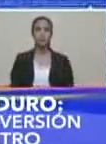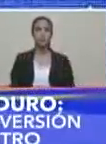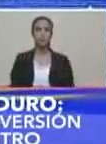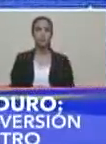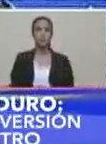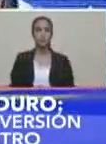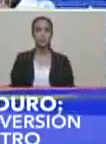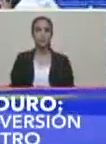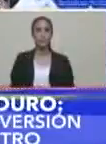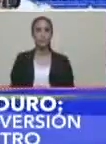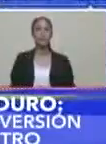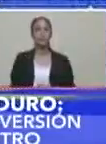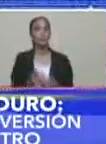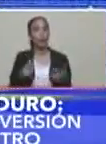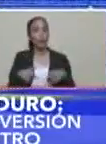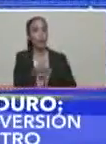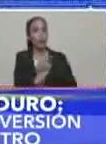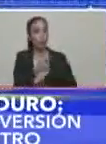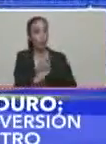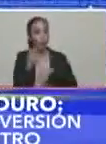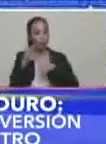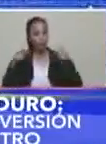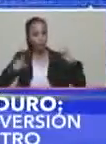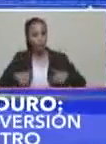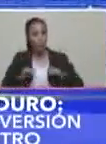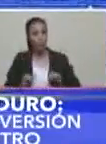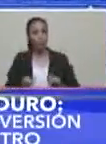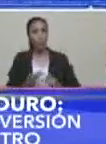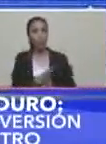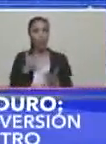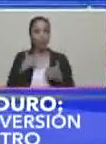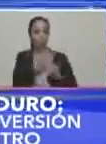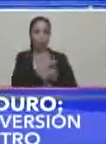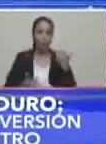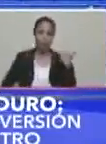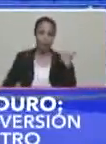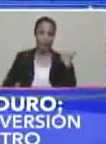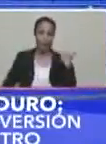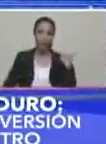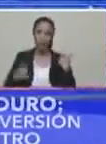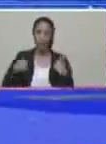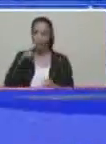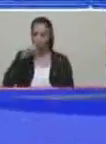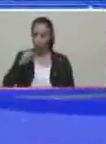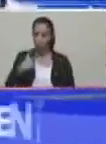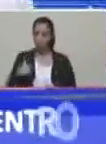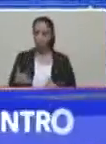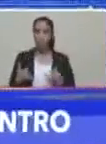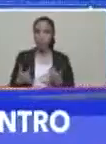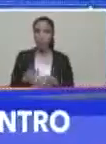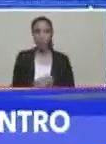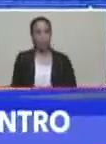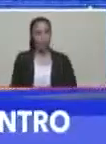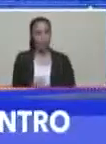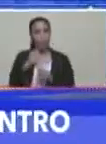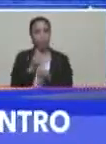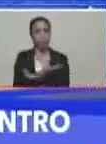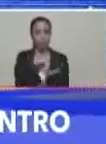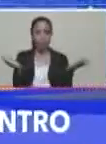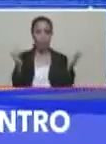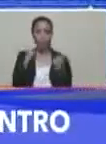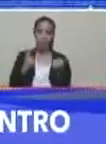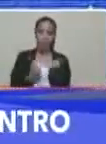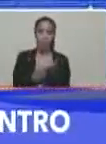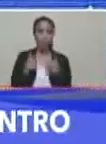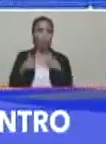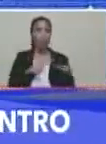reflexionen, aquí está el gobierno bolivariano, presidido por el presidente Nicolás Maduro Moros, con el pueblo de Venezuela,